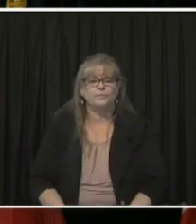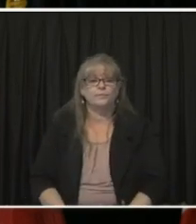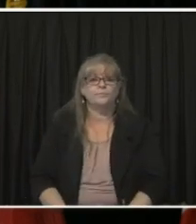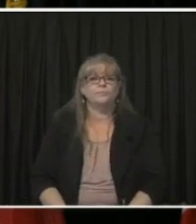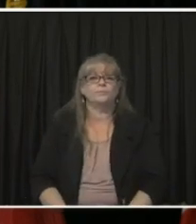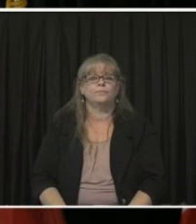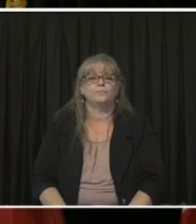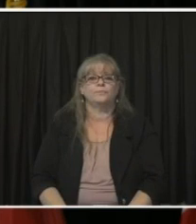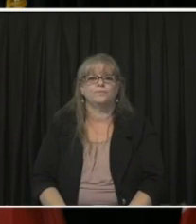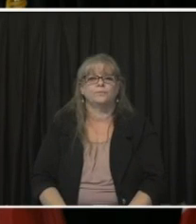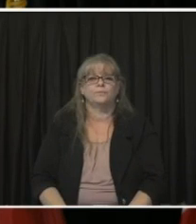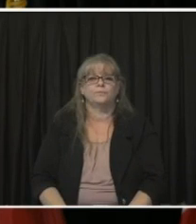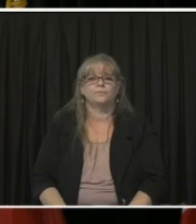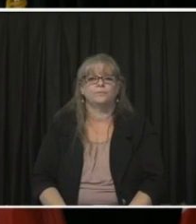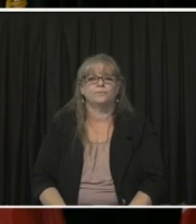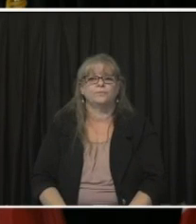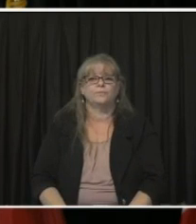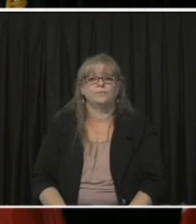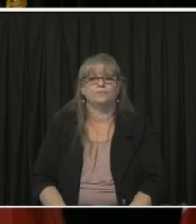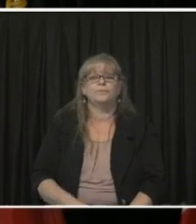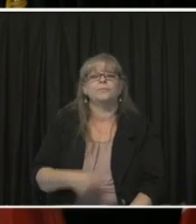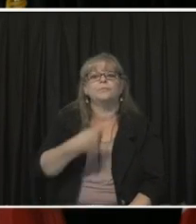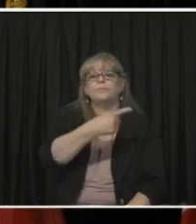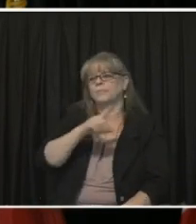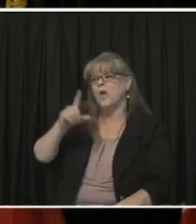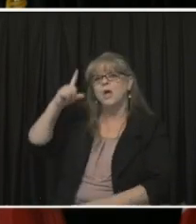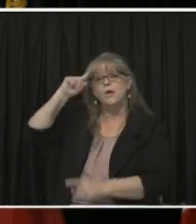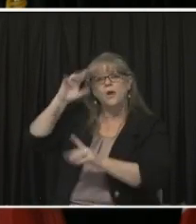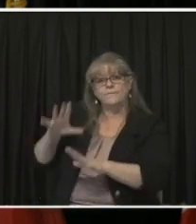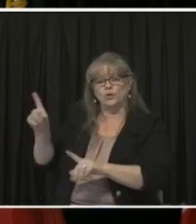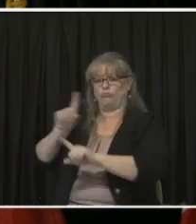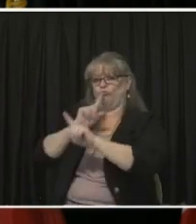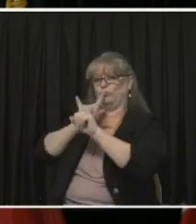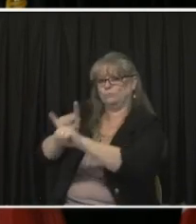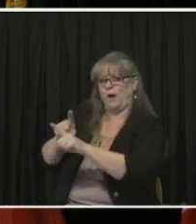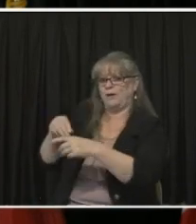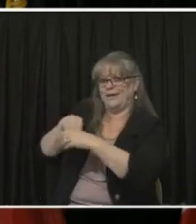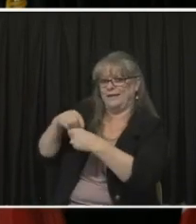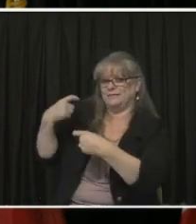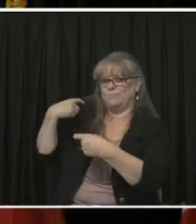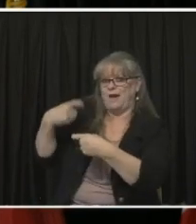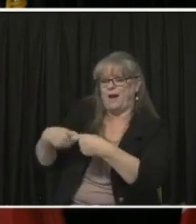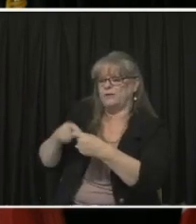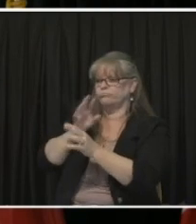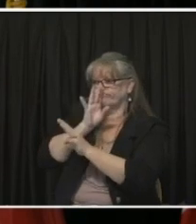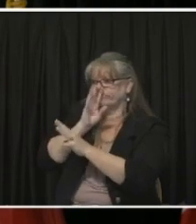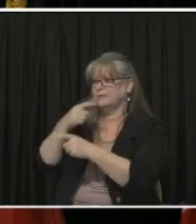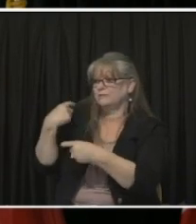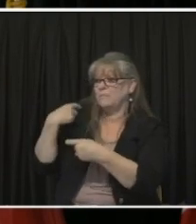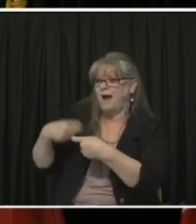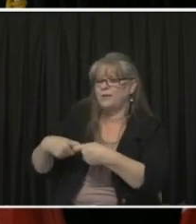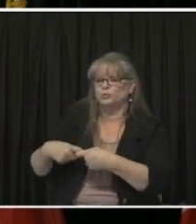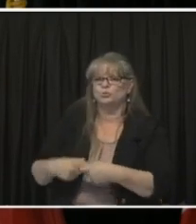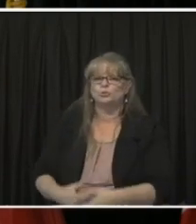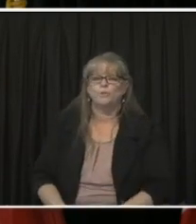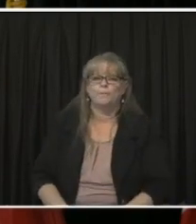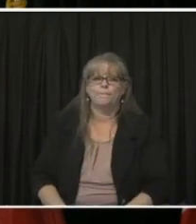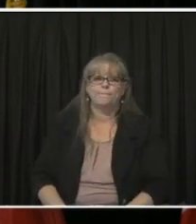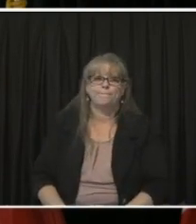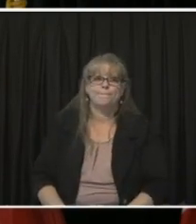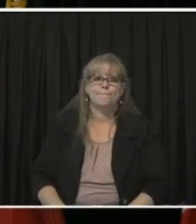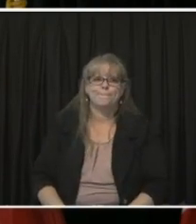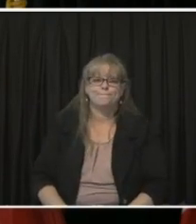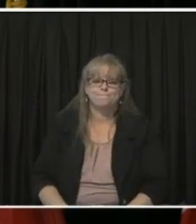empresas? No es necesario comprar mascarillas. Puede hacerlo con cosas en su